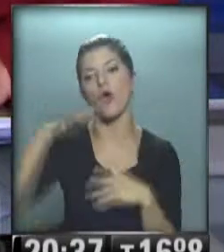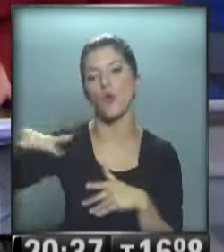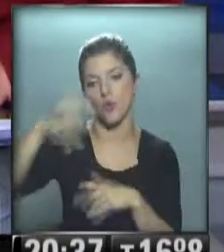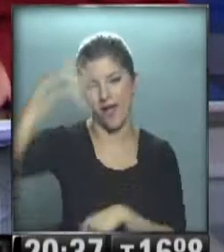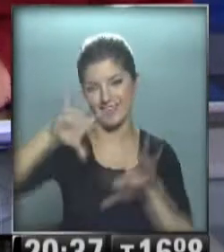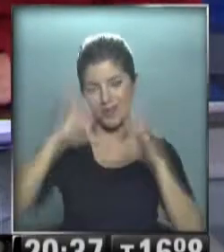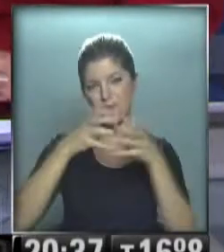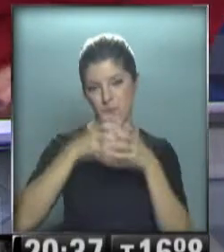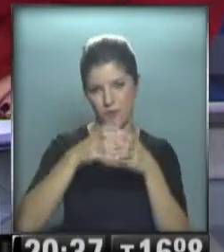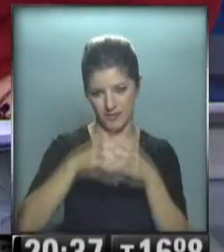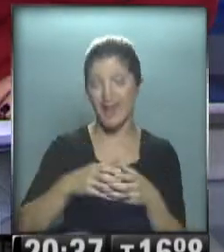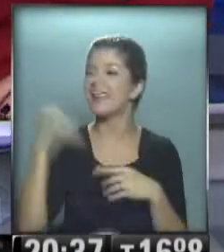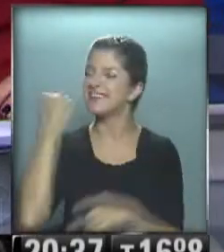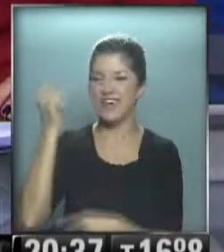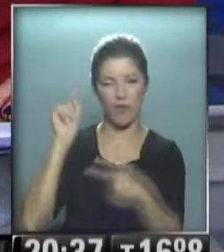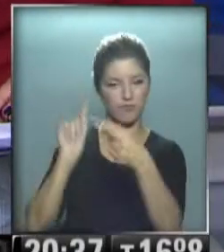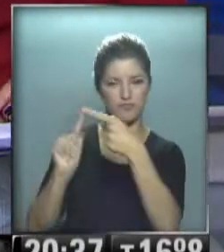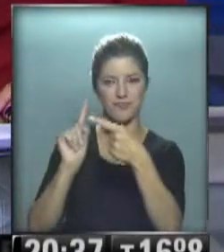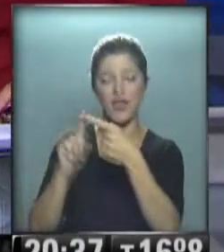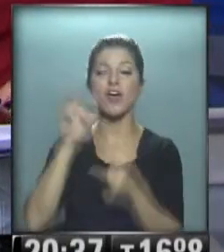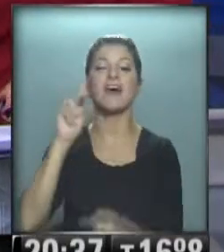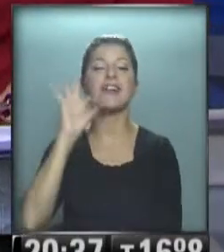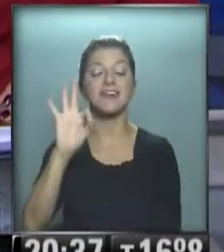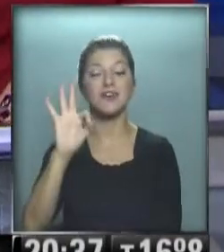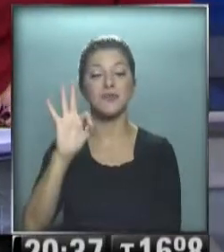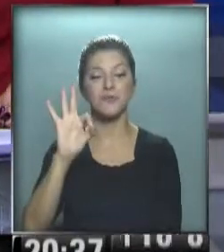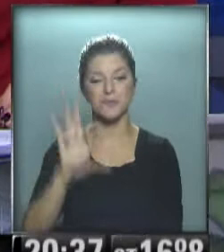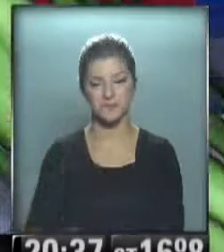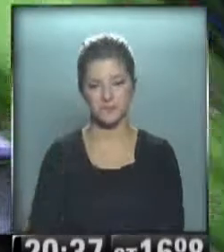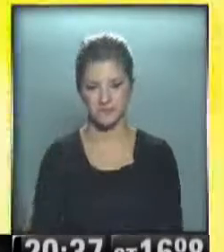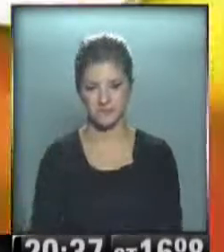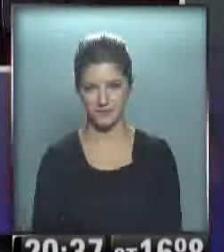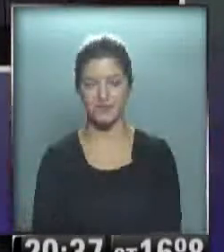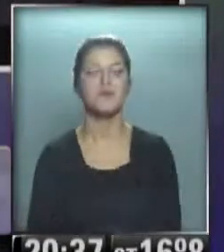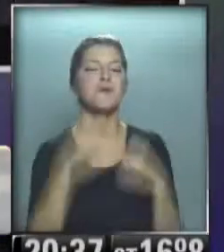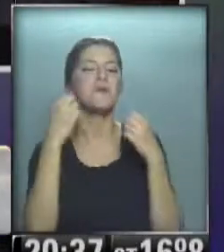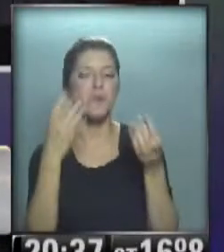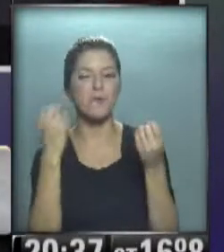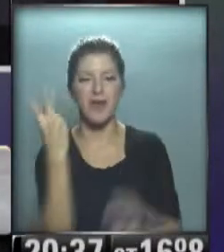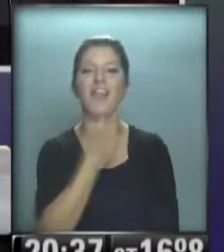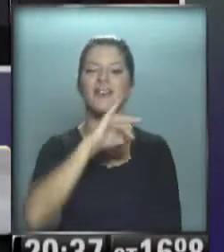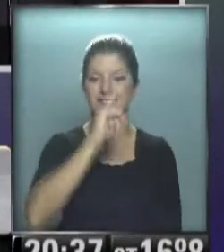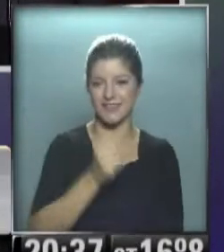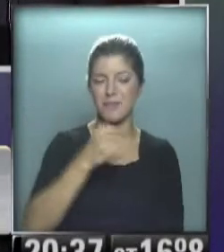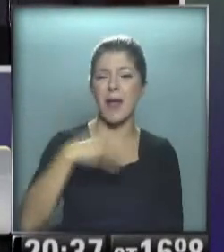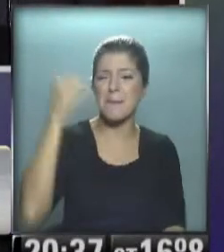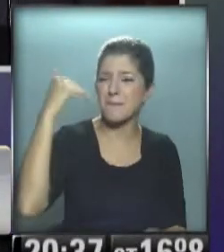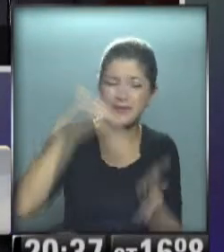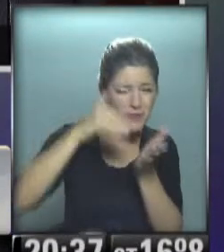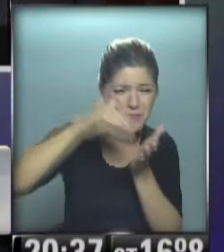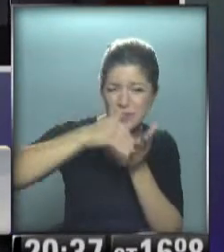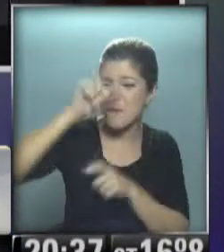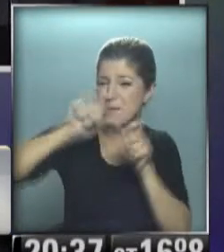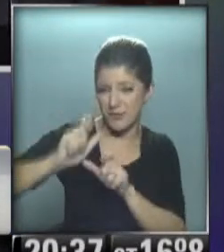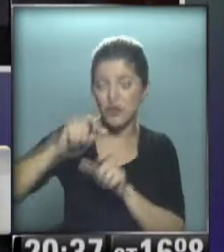Mundial 2014. Ya tomamos contacto con Río de Janeiro. Pablo Viña. Muy bien, Cecilia Fernando, sí, para millones y millones de personas,